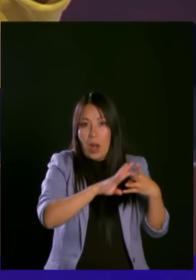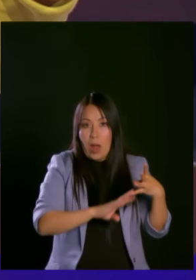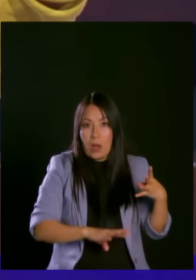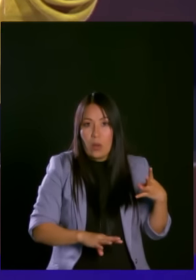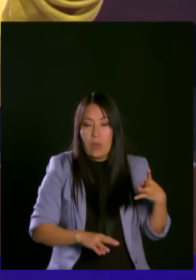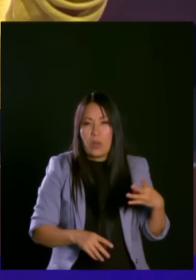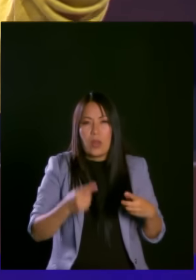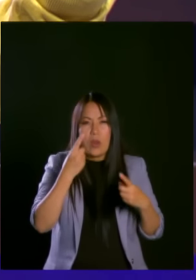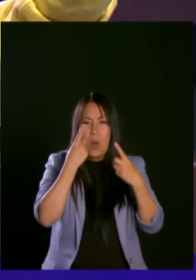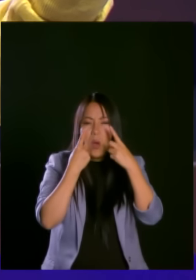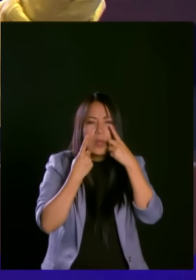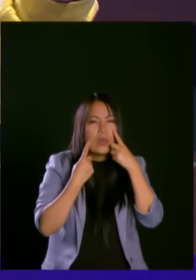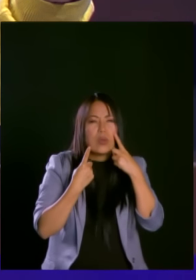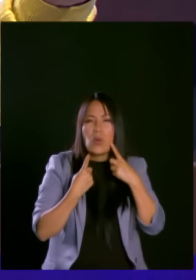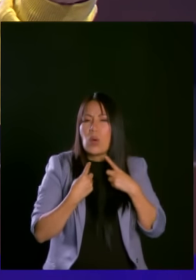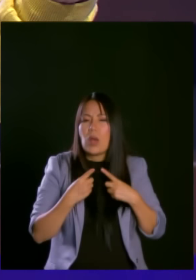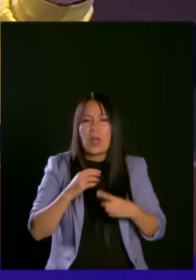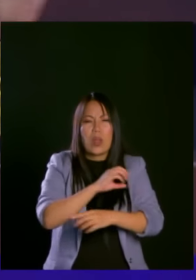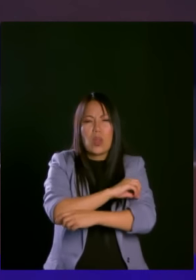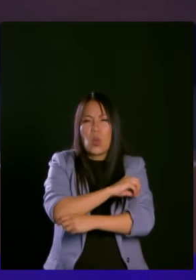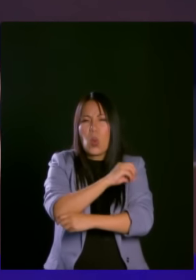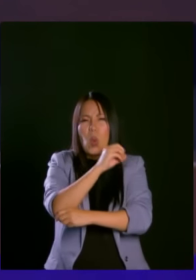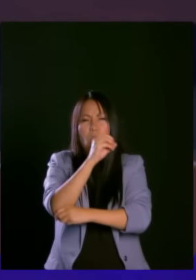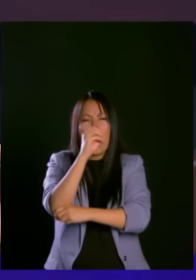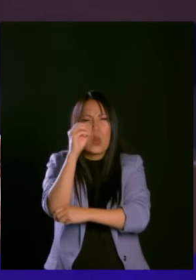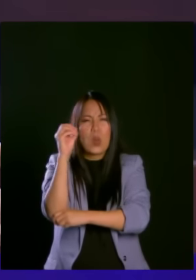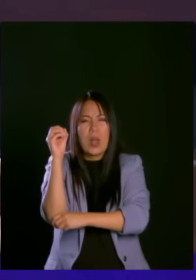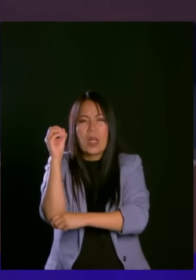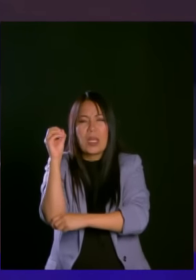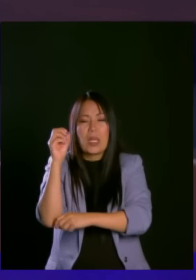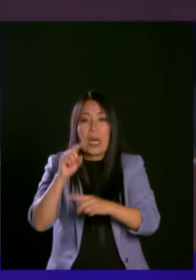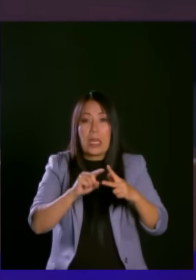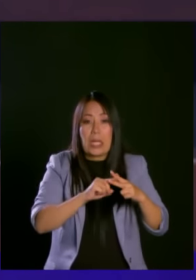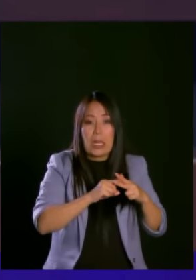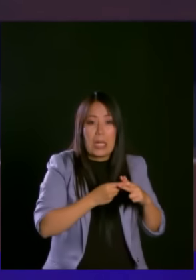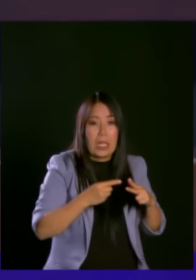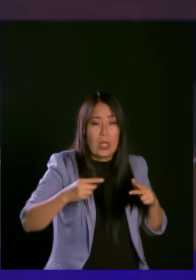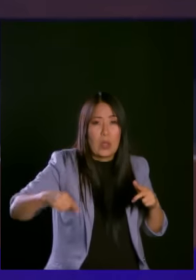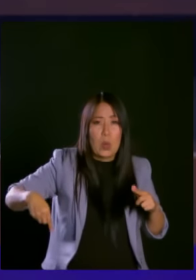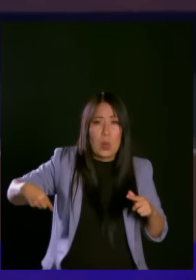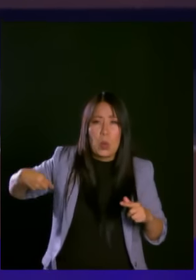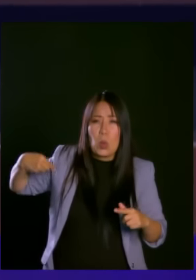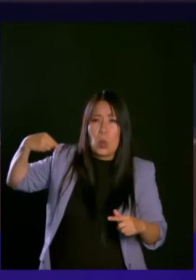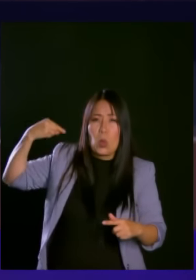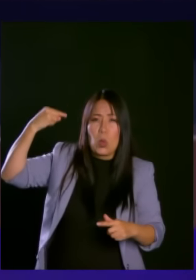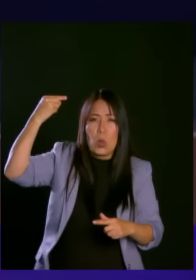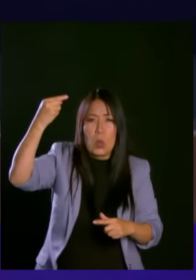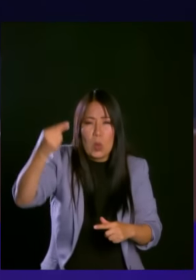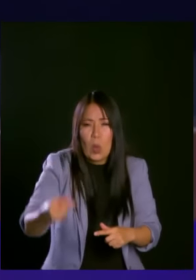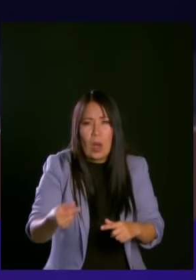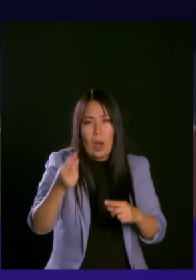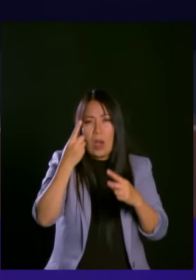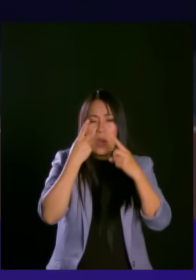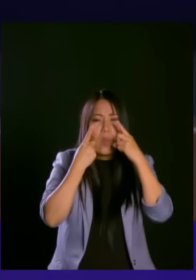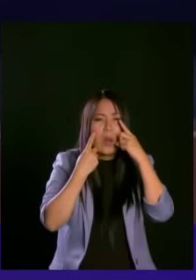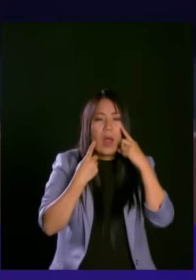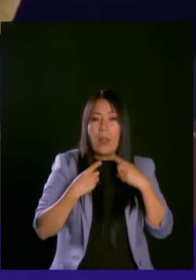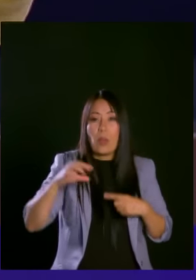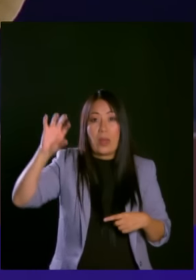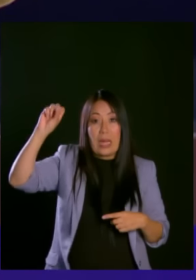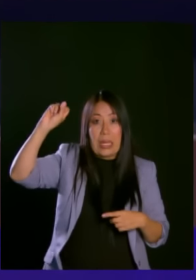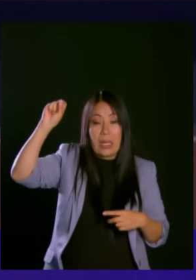no paré deshidratado en el hospital. Desde la noche hasta el que terminó el otro día, porque fue la noche del sábado